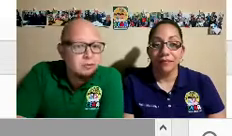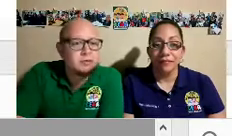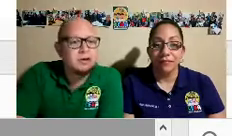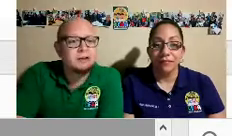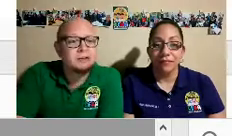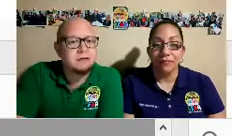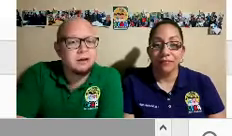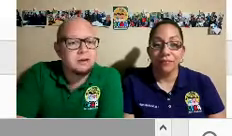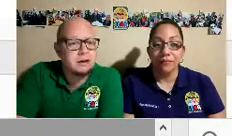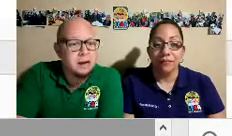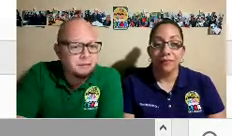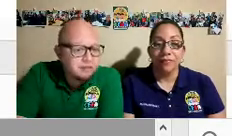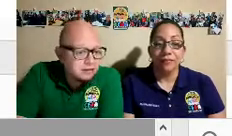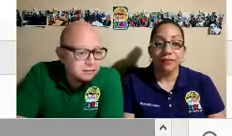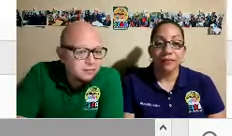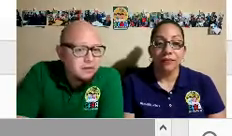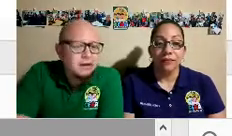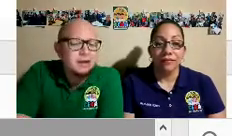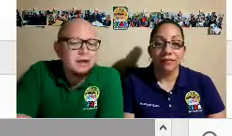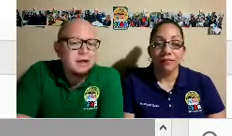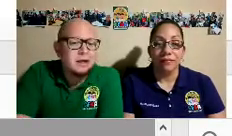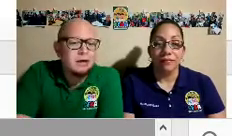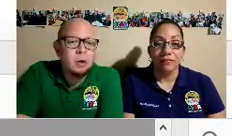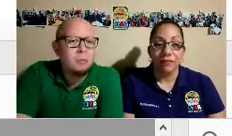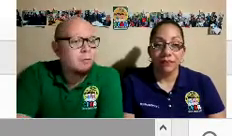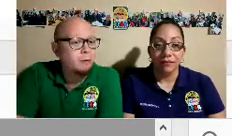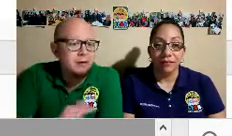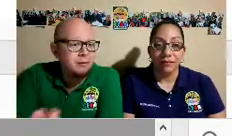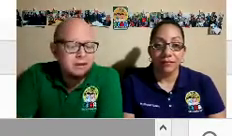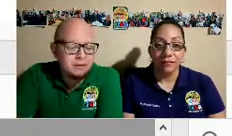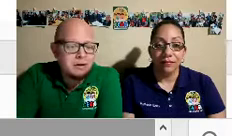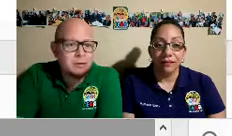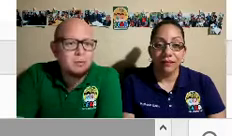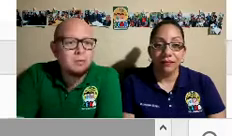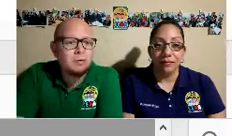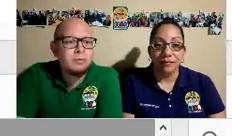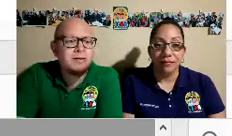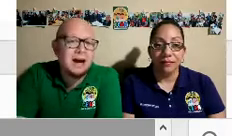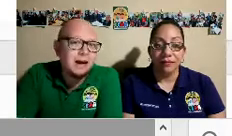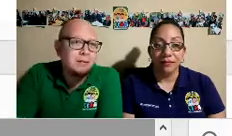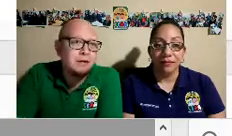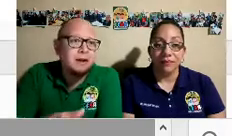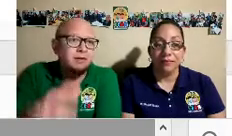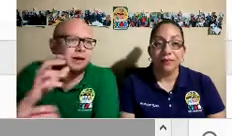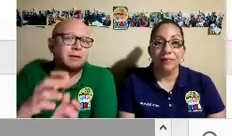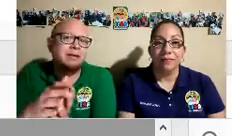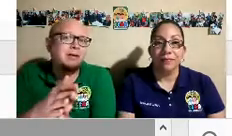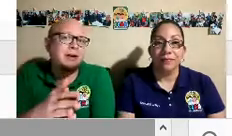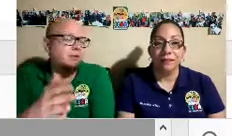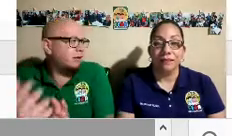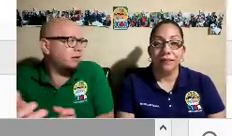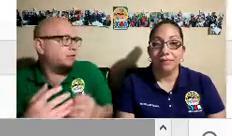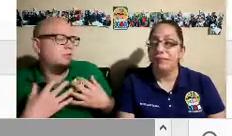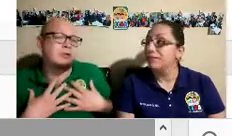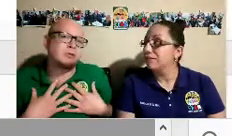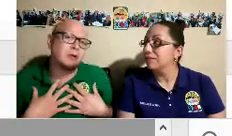de estos lápices y como pueda va a escribir un mensaje. El mensaje va a ser